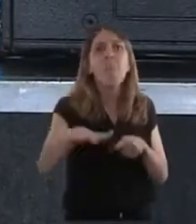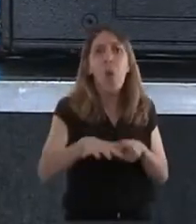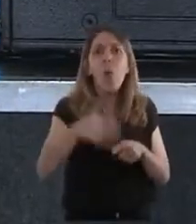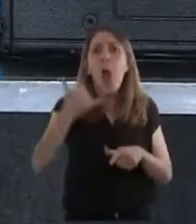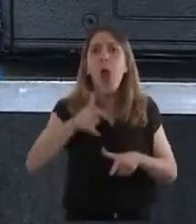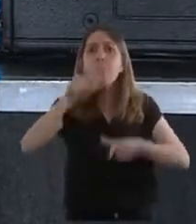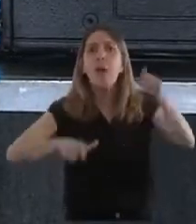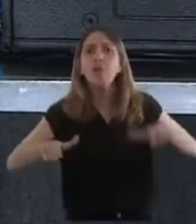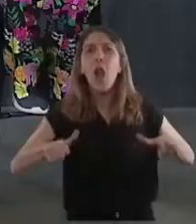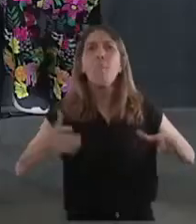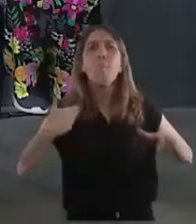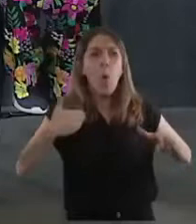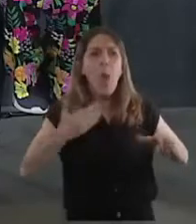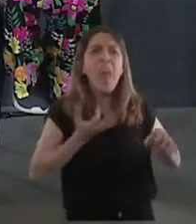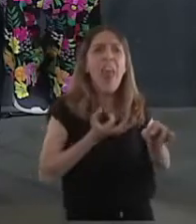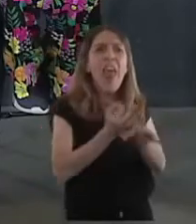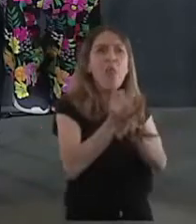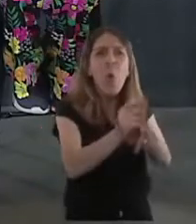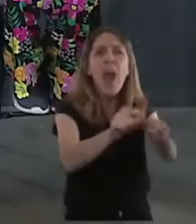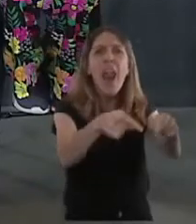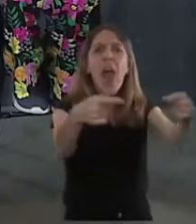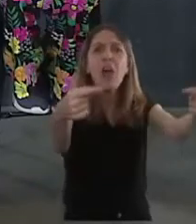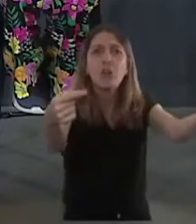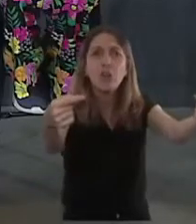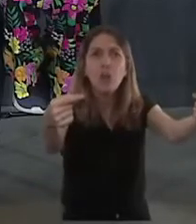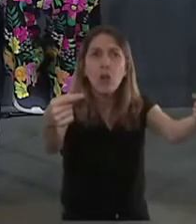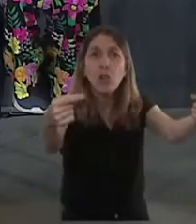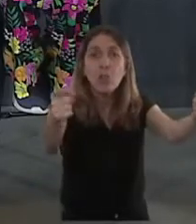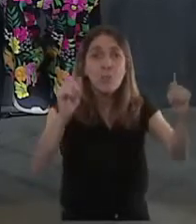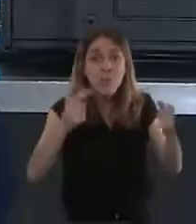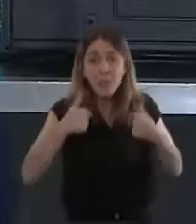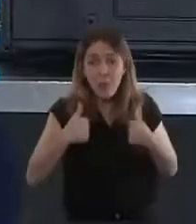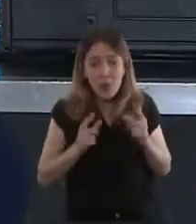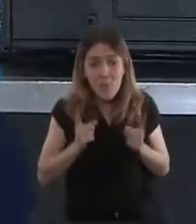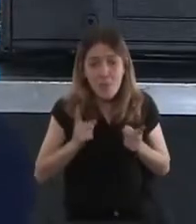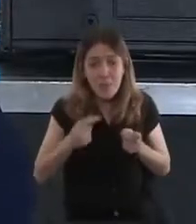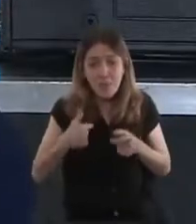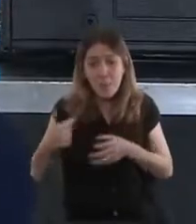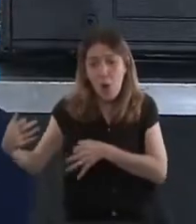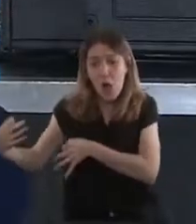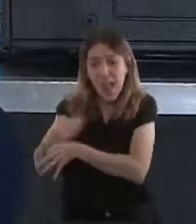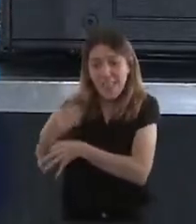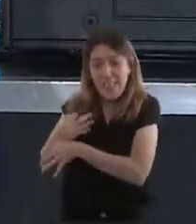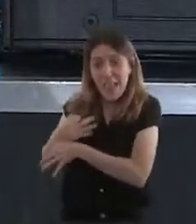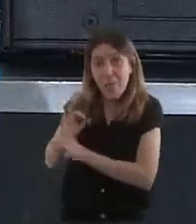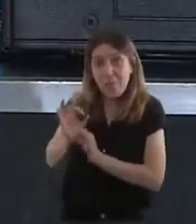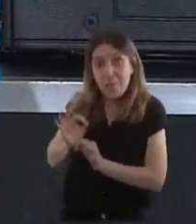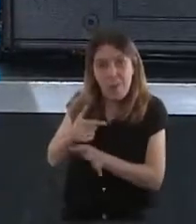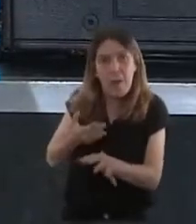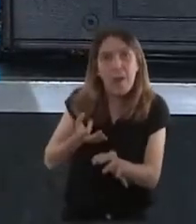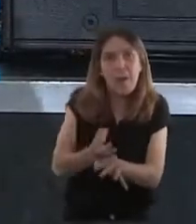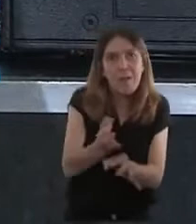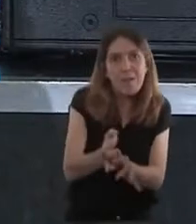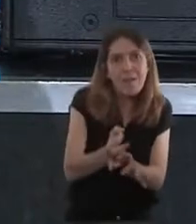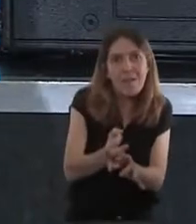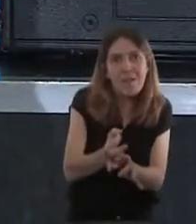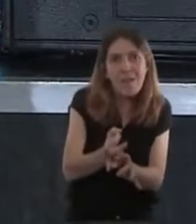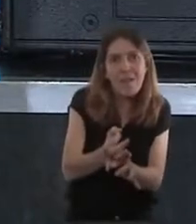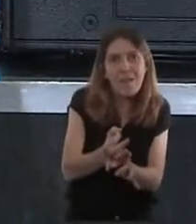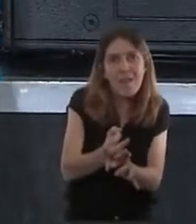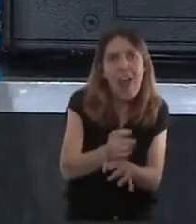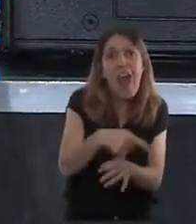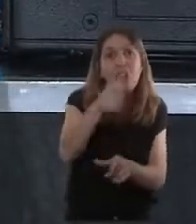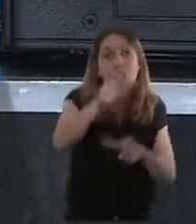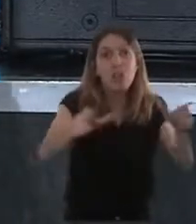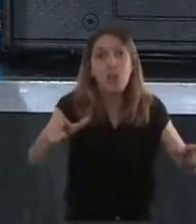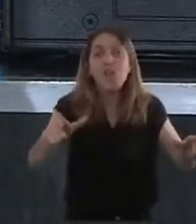otros, que tienen también futuro por sí mismos, que se han educado y pueden educar a otros. Y lo que ahora